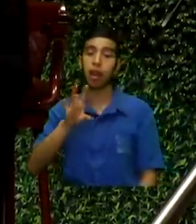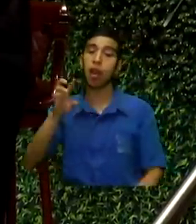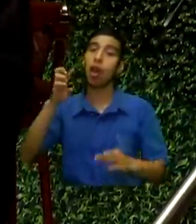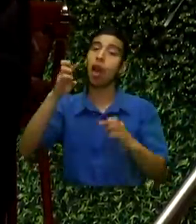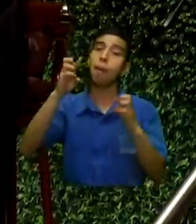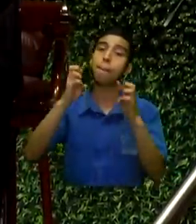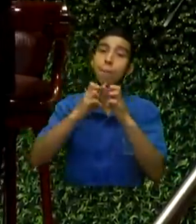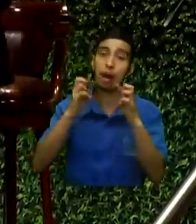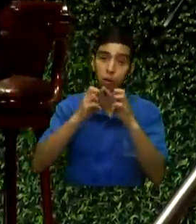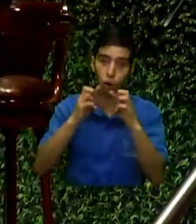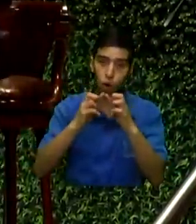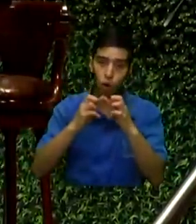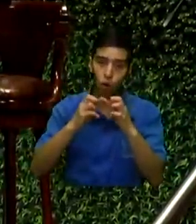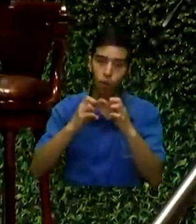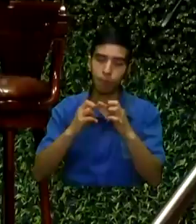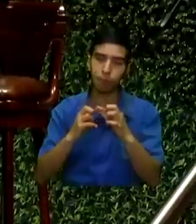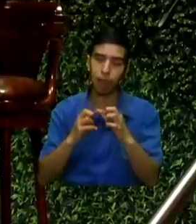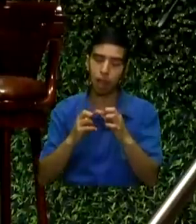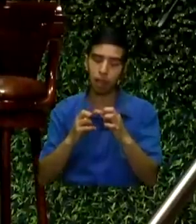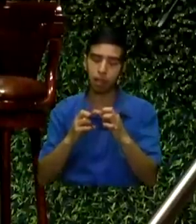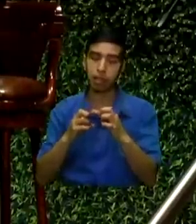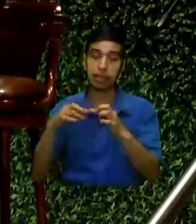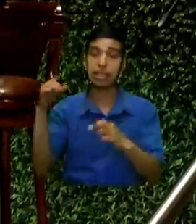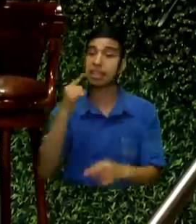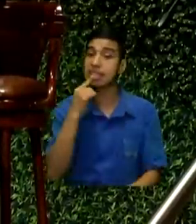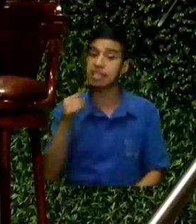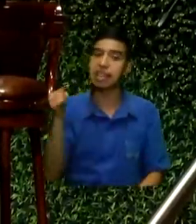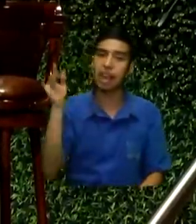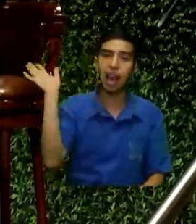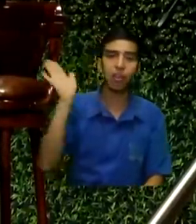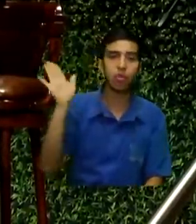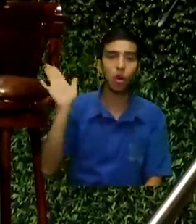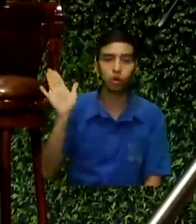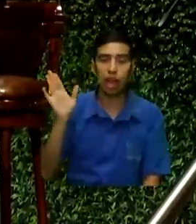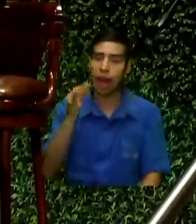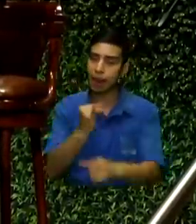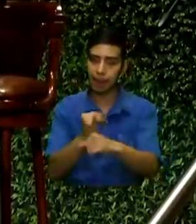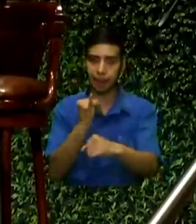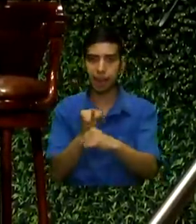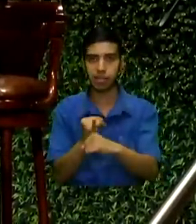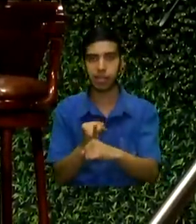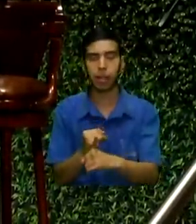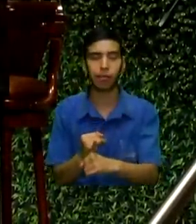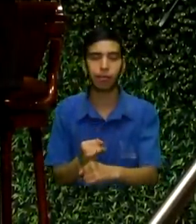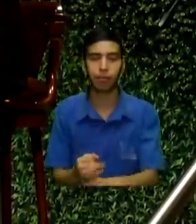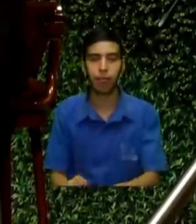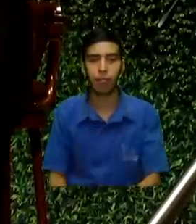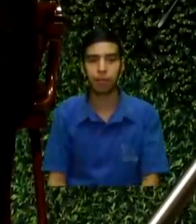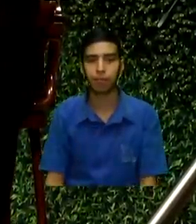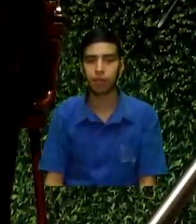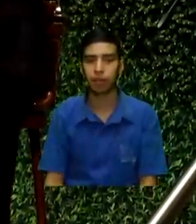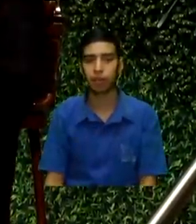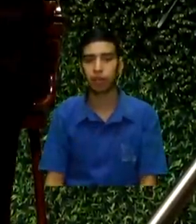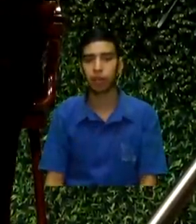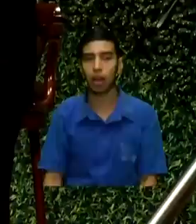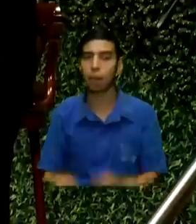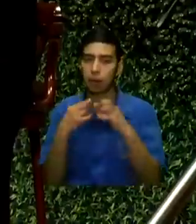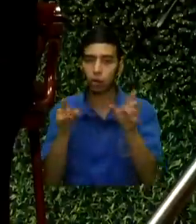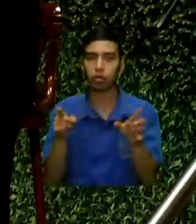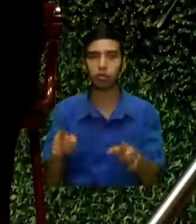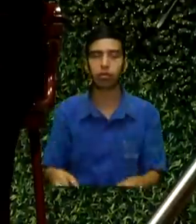Se lee, dice un montón de cosas, pero ahí él se está despidiendo. Él está hablándole a Timoteo, uno de